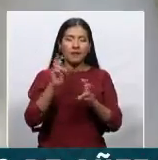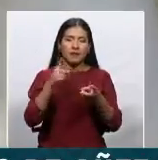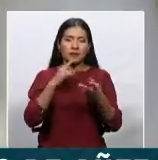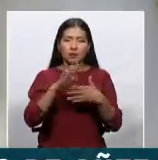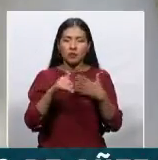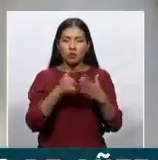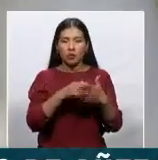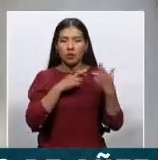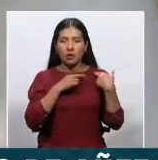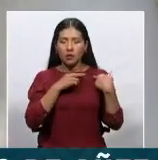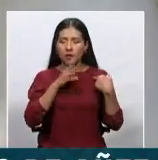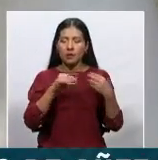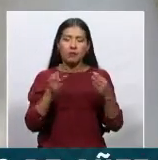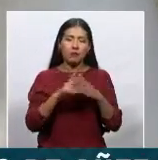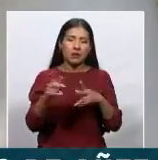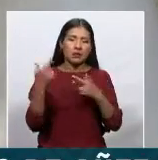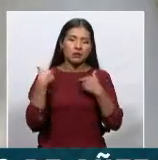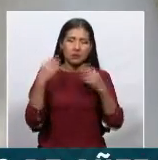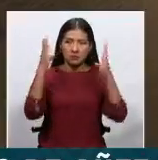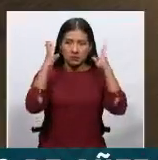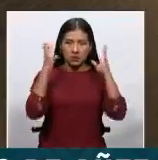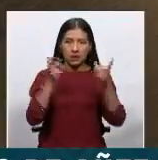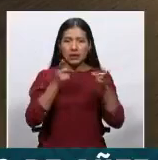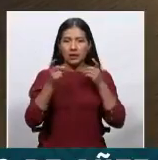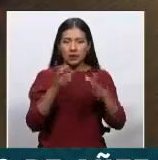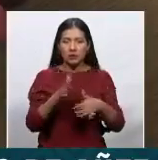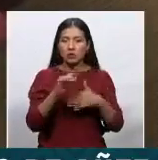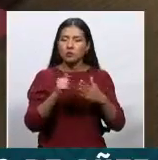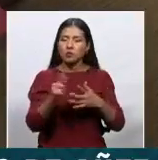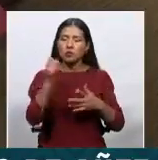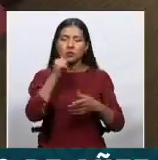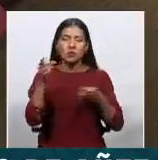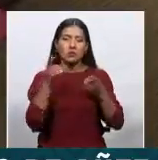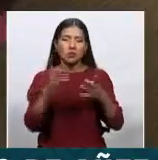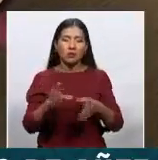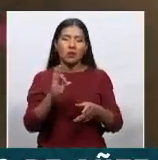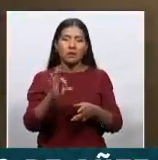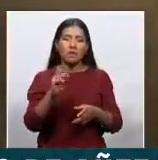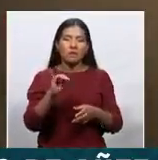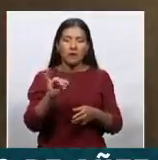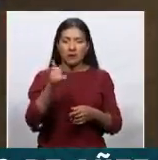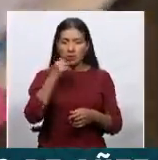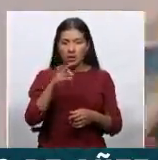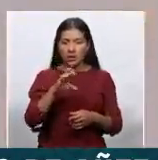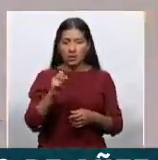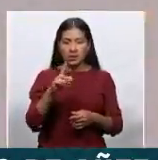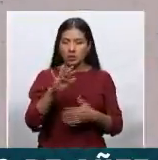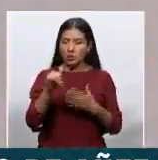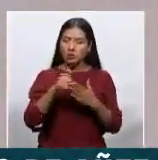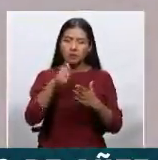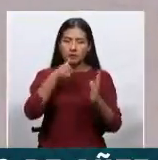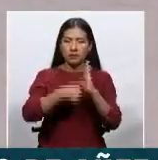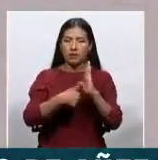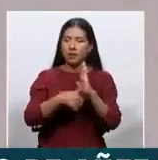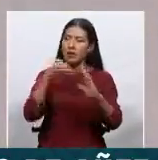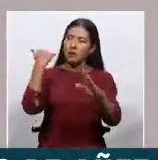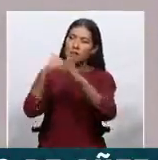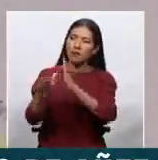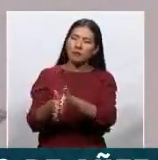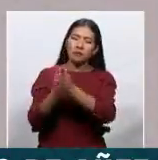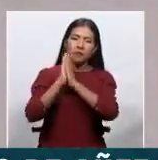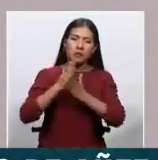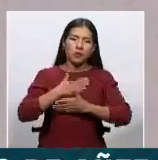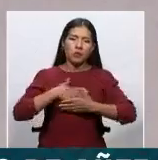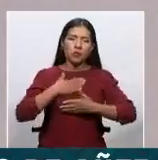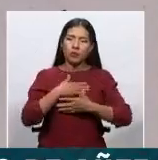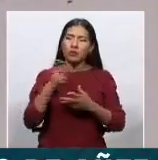Economía, José Luis Parada, enviaron a la directora del Fondo Monetario Internacional, Kristalina Georgieva, una carta de intención de solicitud de